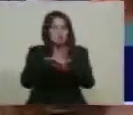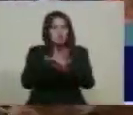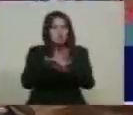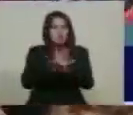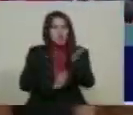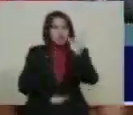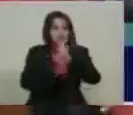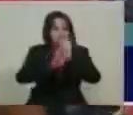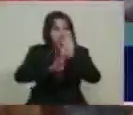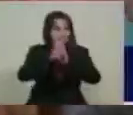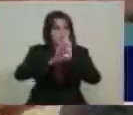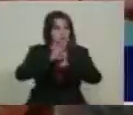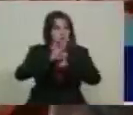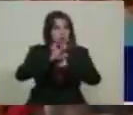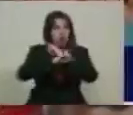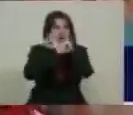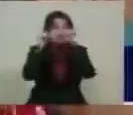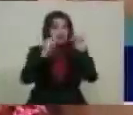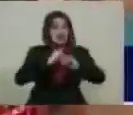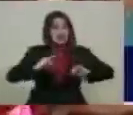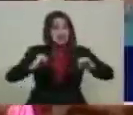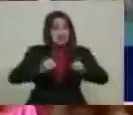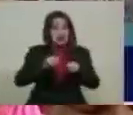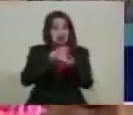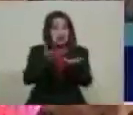desarrollo, de felicidad en nuestro país.